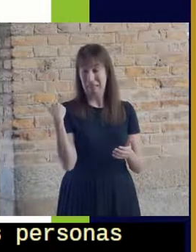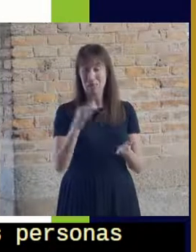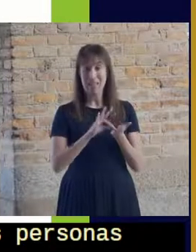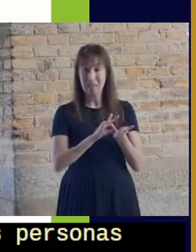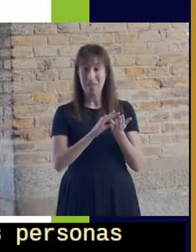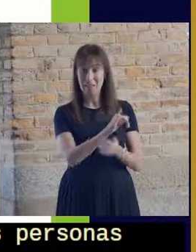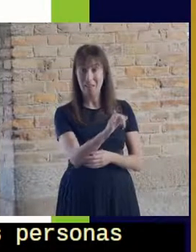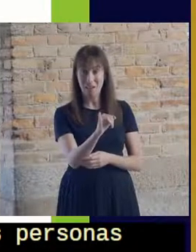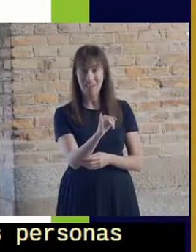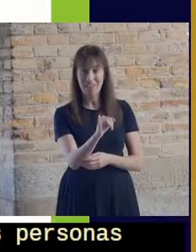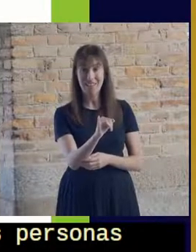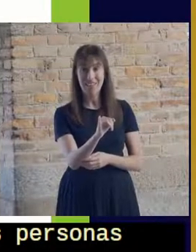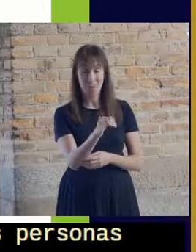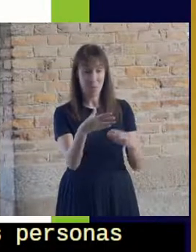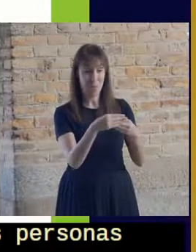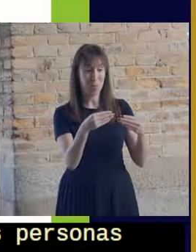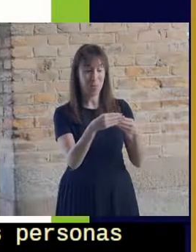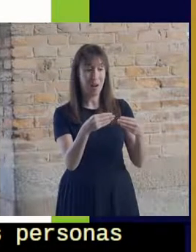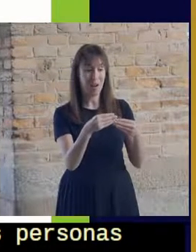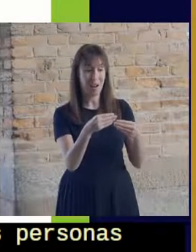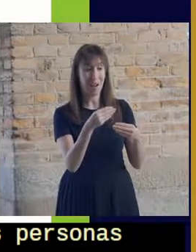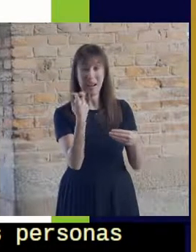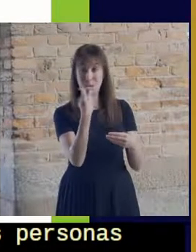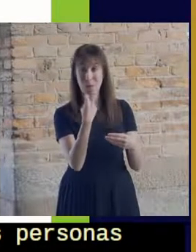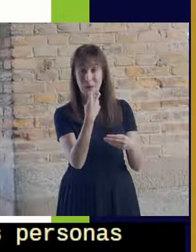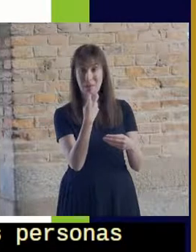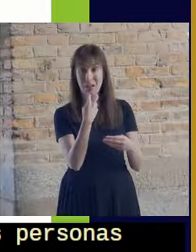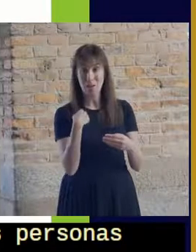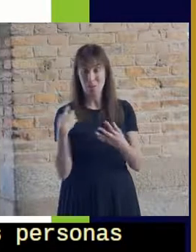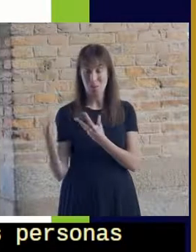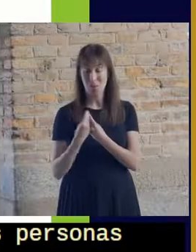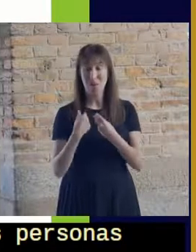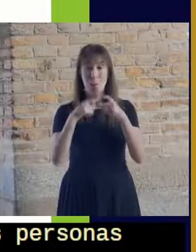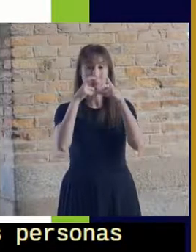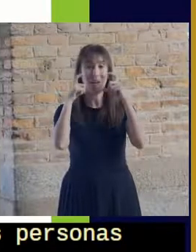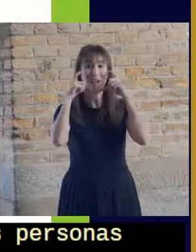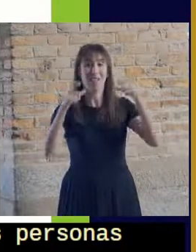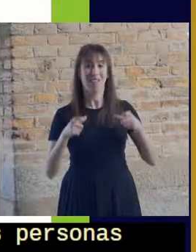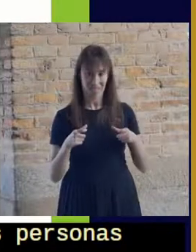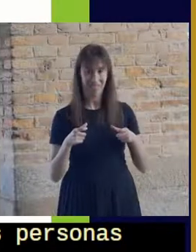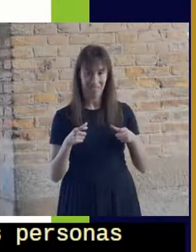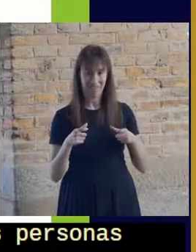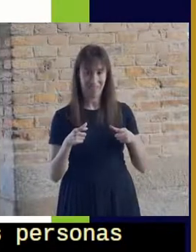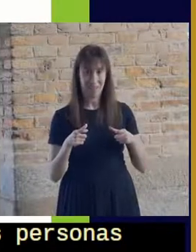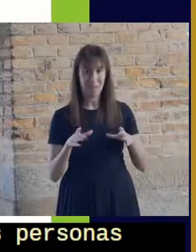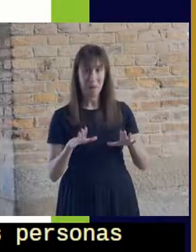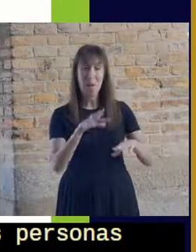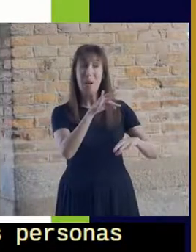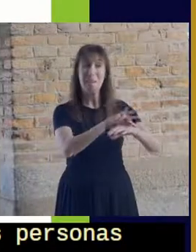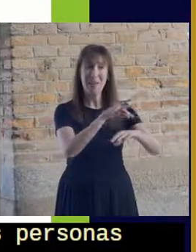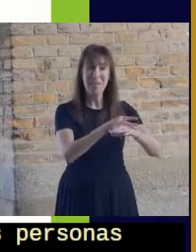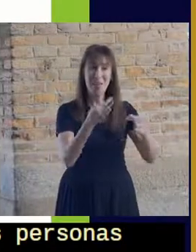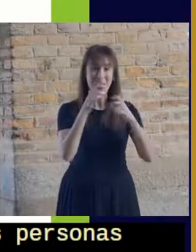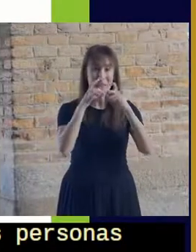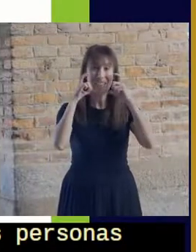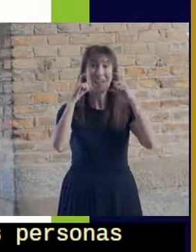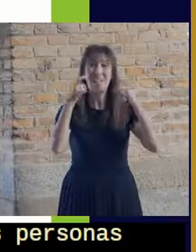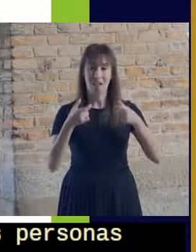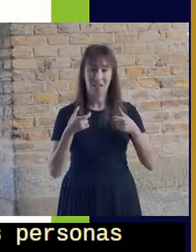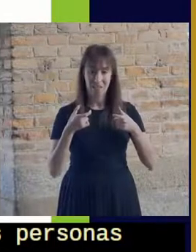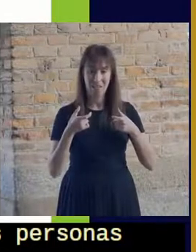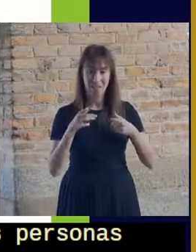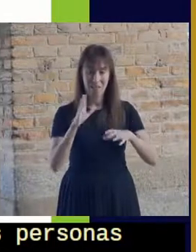Y me tuve yo tiene un usuaria que va por lectura labial y él fui yo que me tuve que quitar la mascarilla es el médico quien se tiene que quitar la mascarilla para decirle lo que tiene que